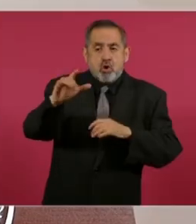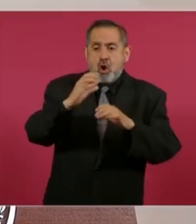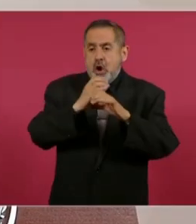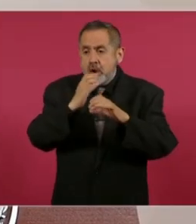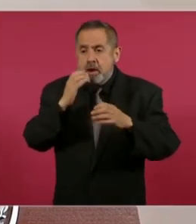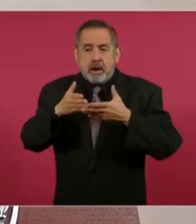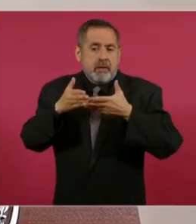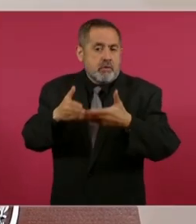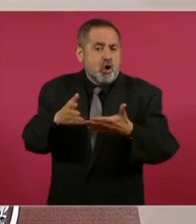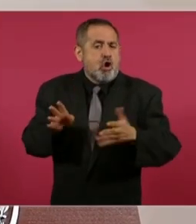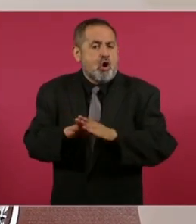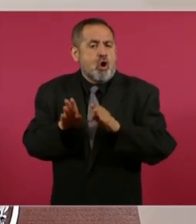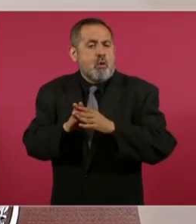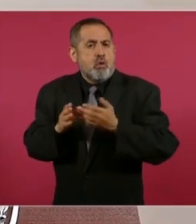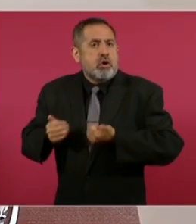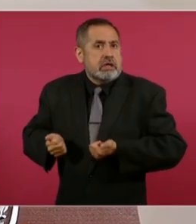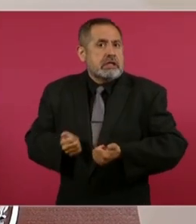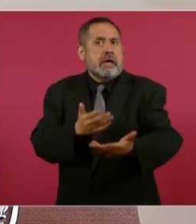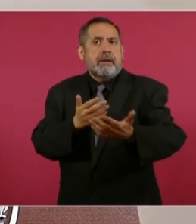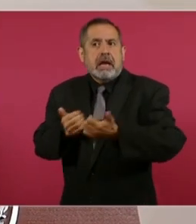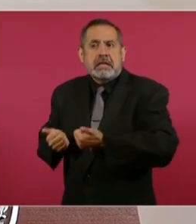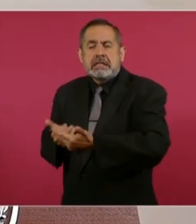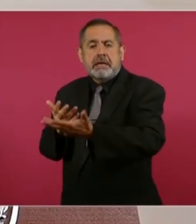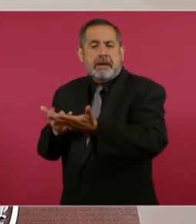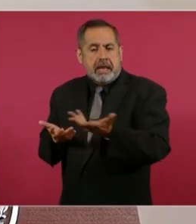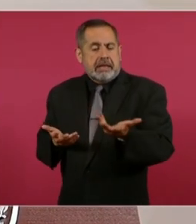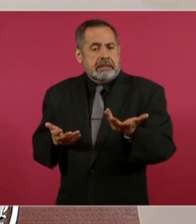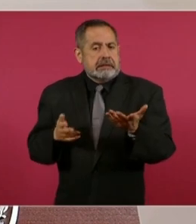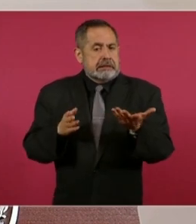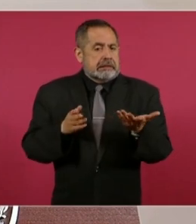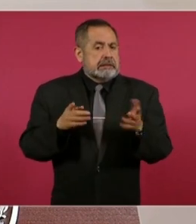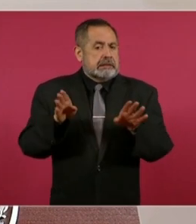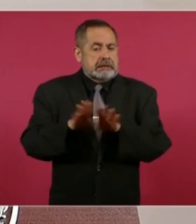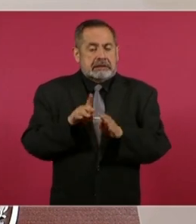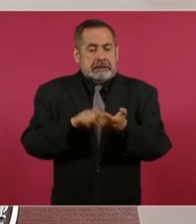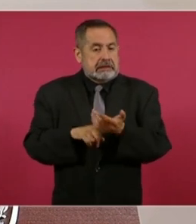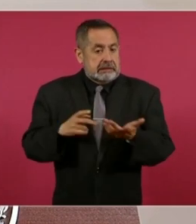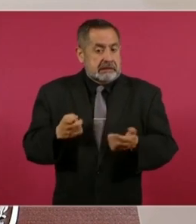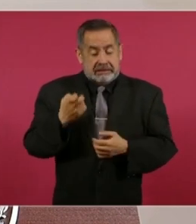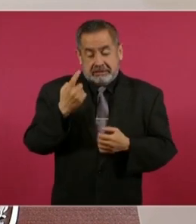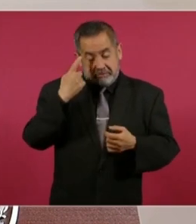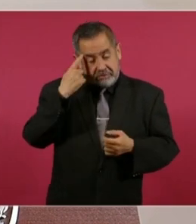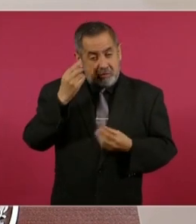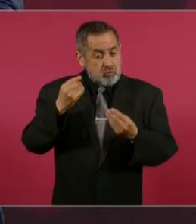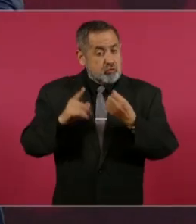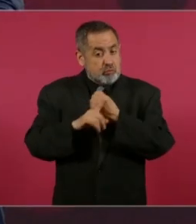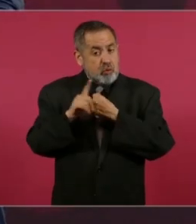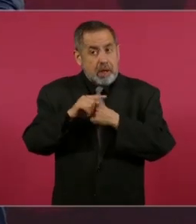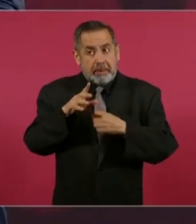de las mercancías por los problemas que hay,